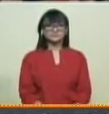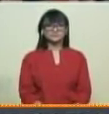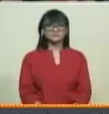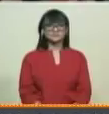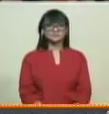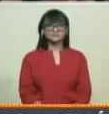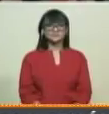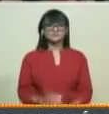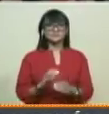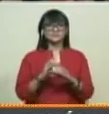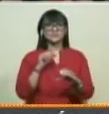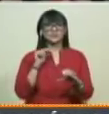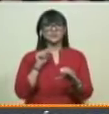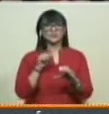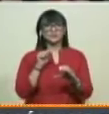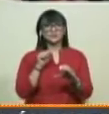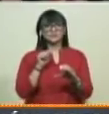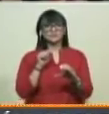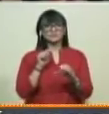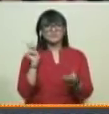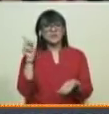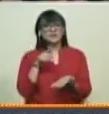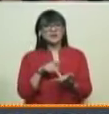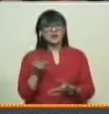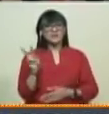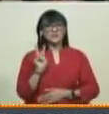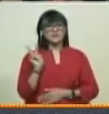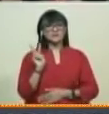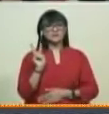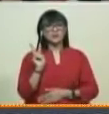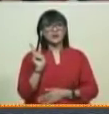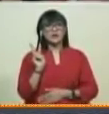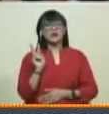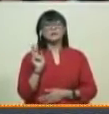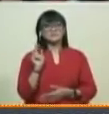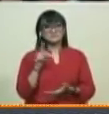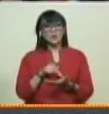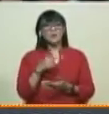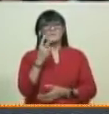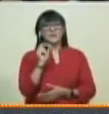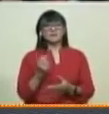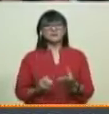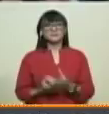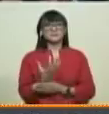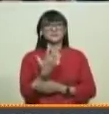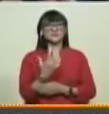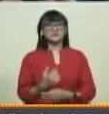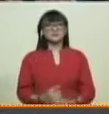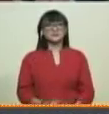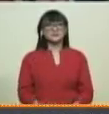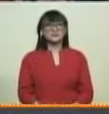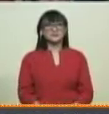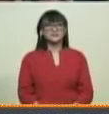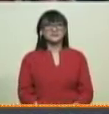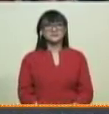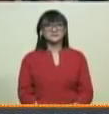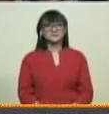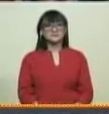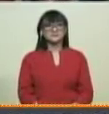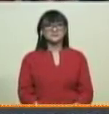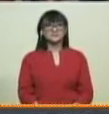van a arribar a venezuela el día 20 de mayo pues